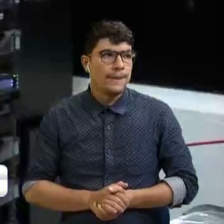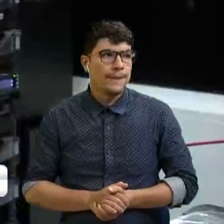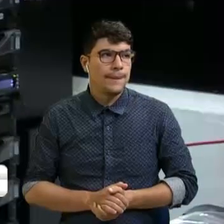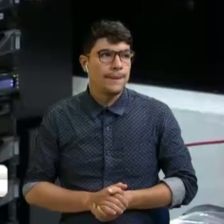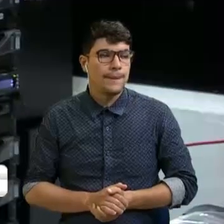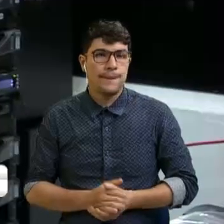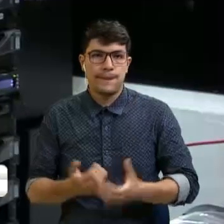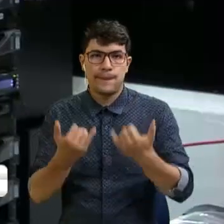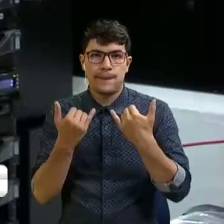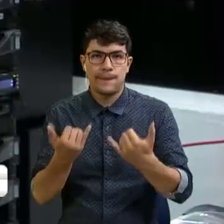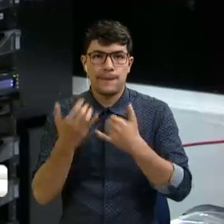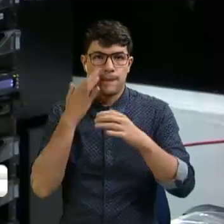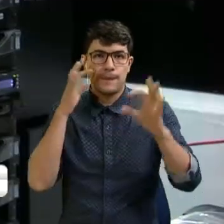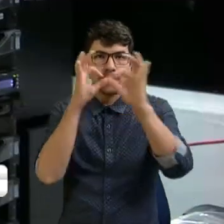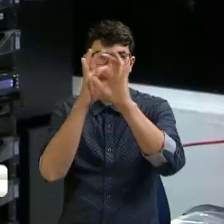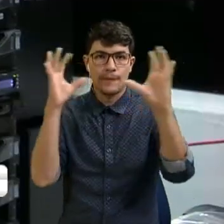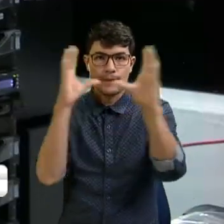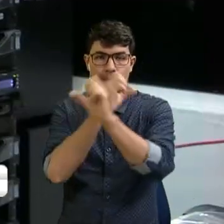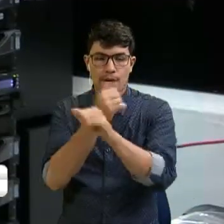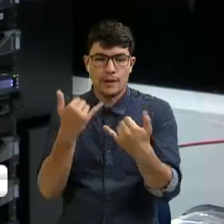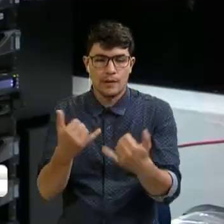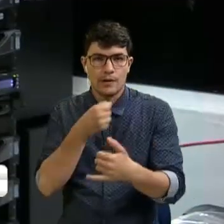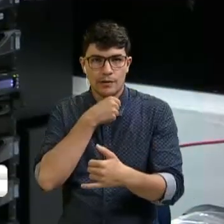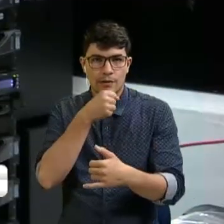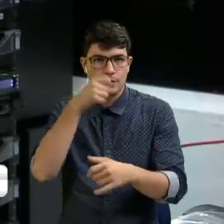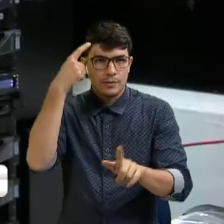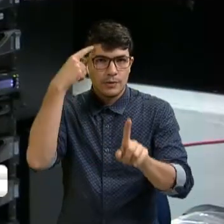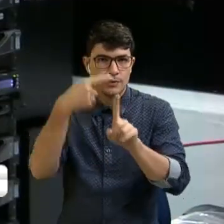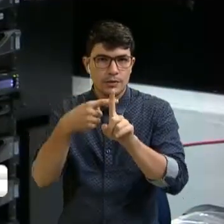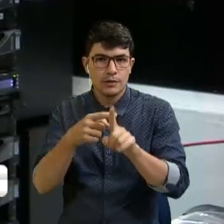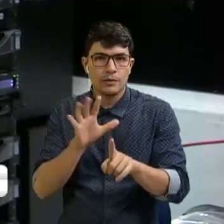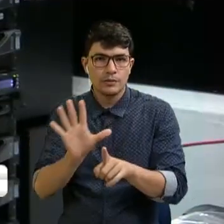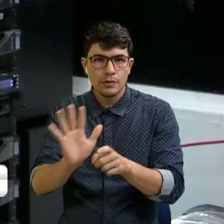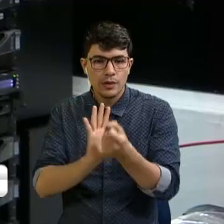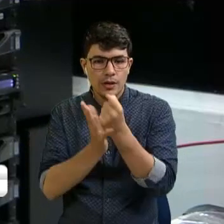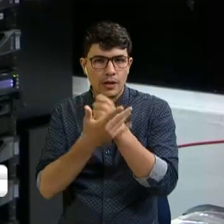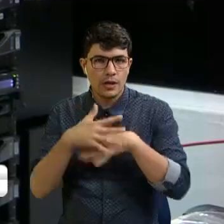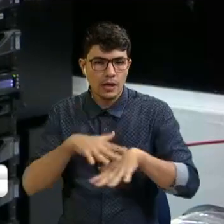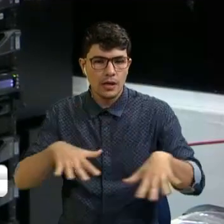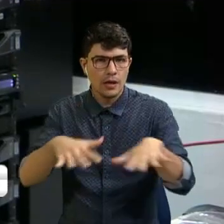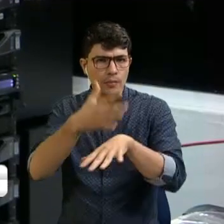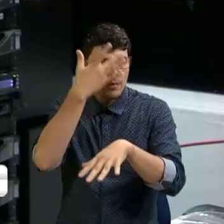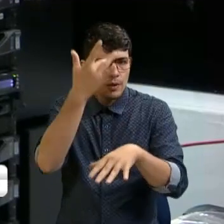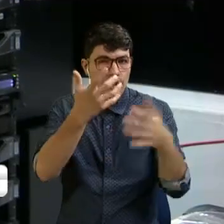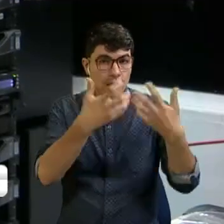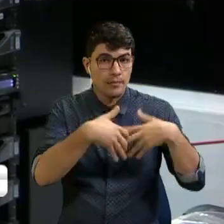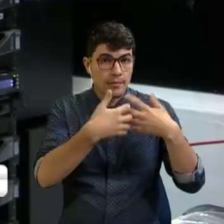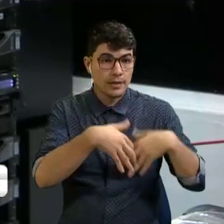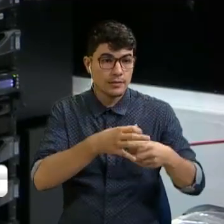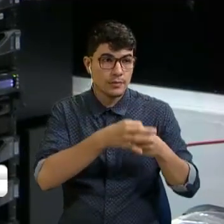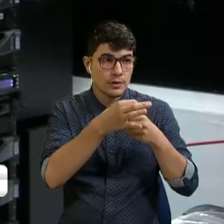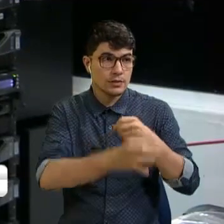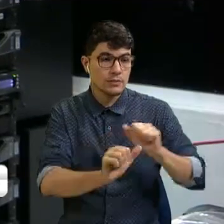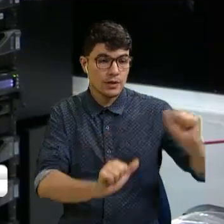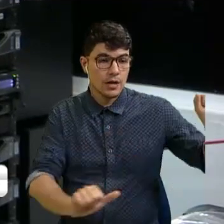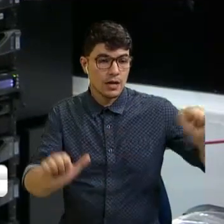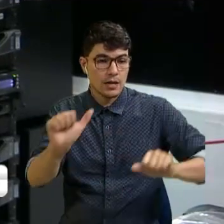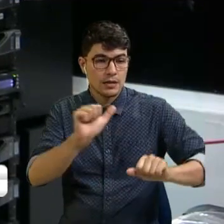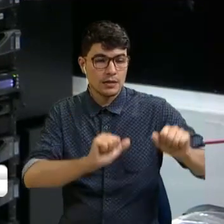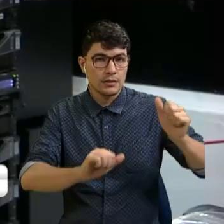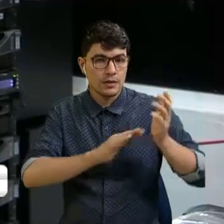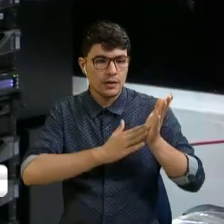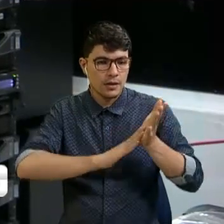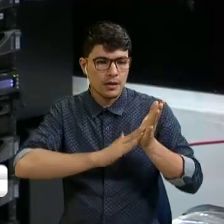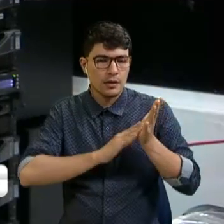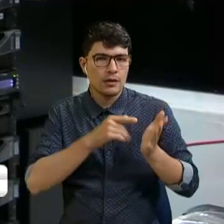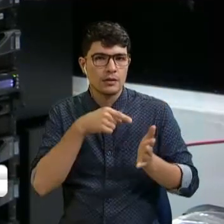hoy en el lente nocturno tenemos una nota positiva con el medio ambiente porque la empresa municipal de aseo de floridablanca viene